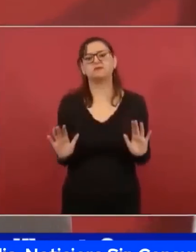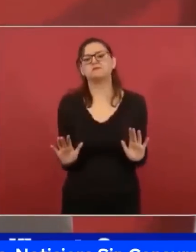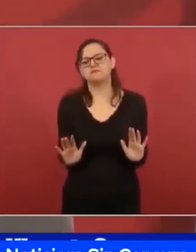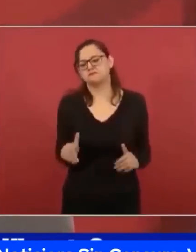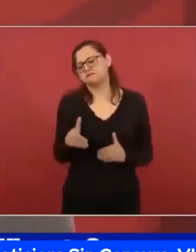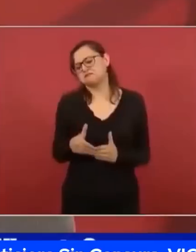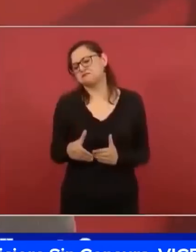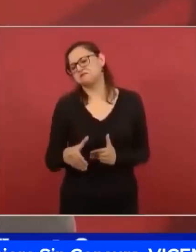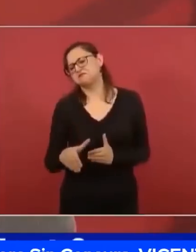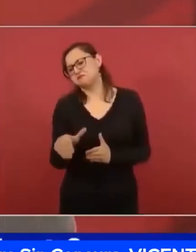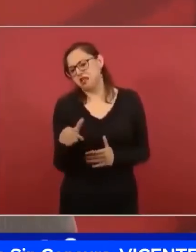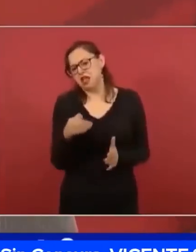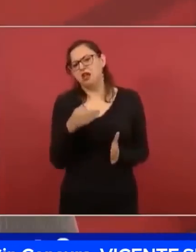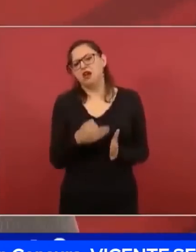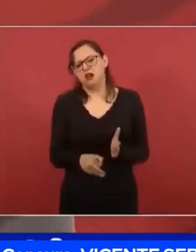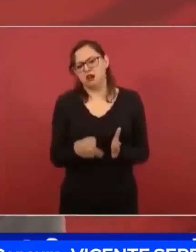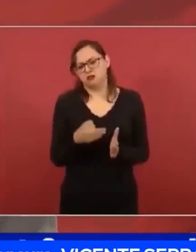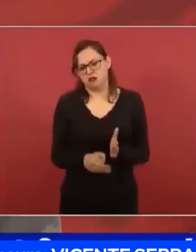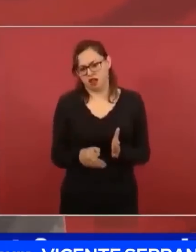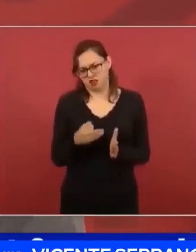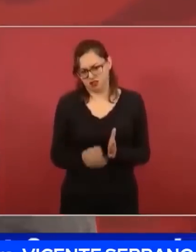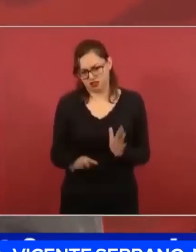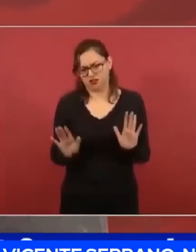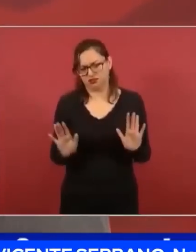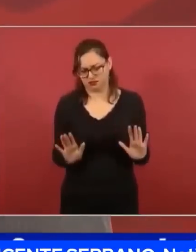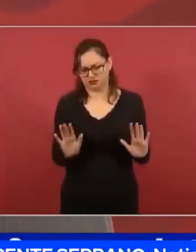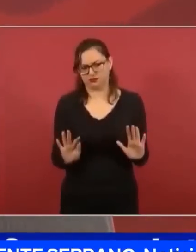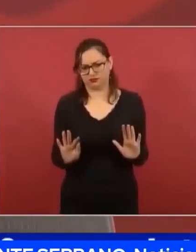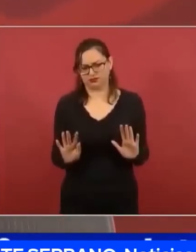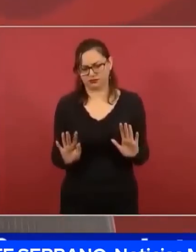para la cumbre